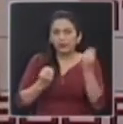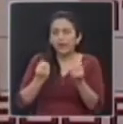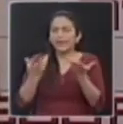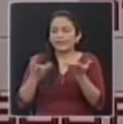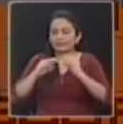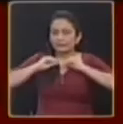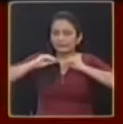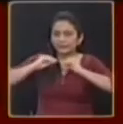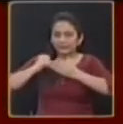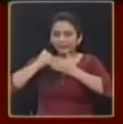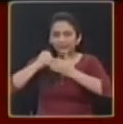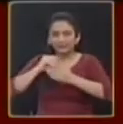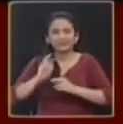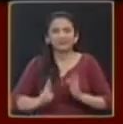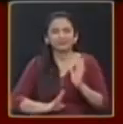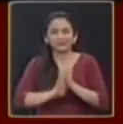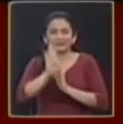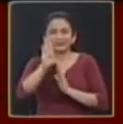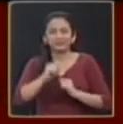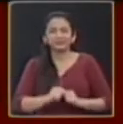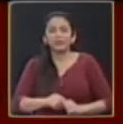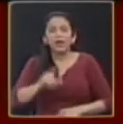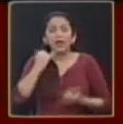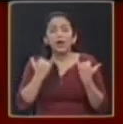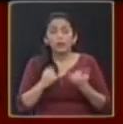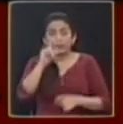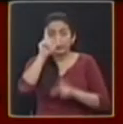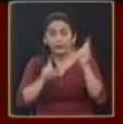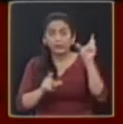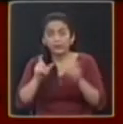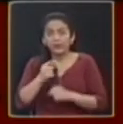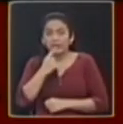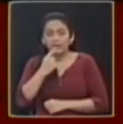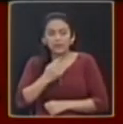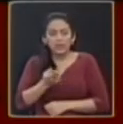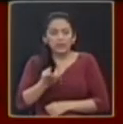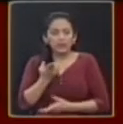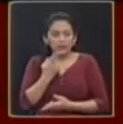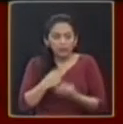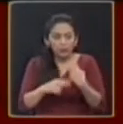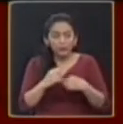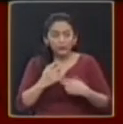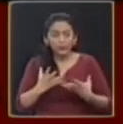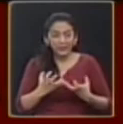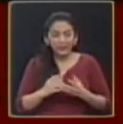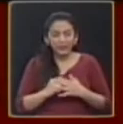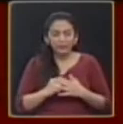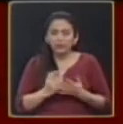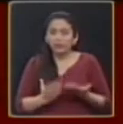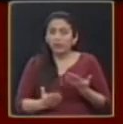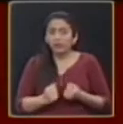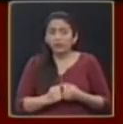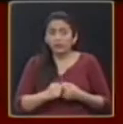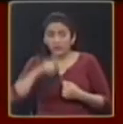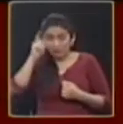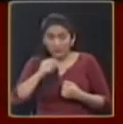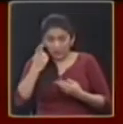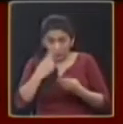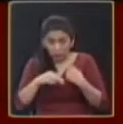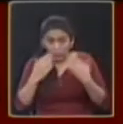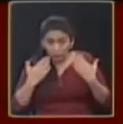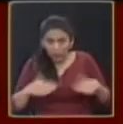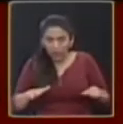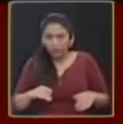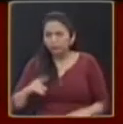éxito que todos queremos. Ahora, Mónica, ¿los emprendedores que quieran participar deben tener un negocio ya en marcha? No necesariamente, no necesariamente,